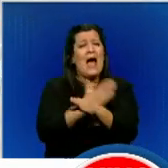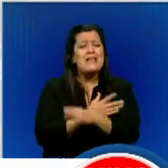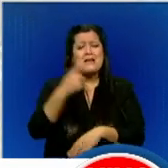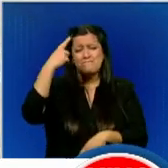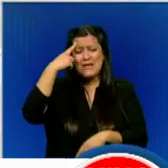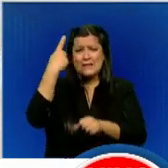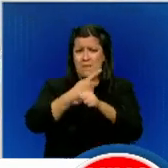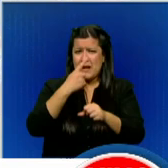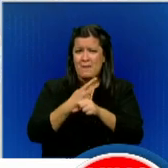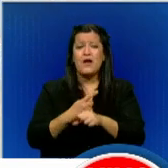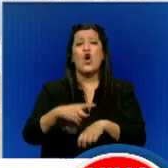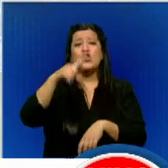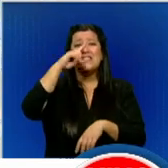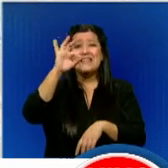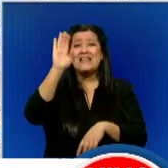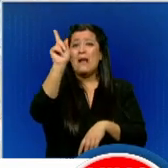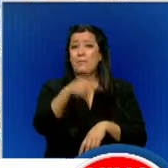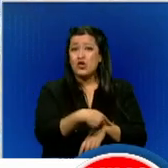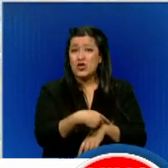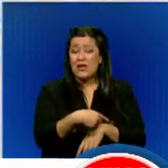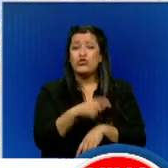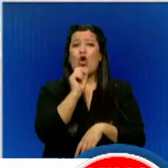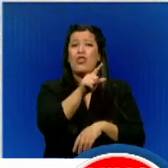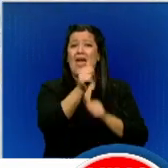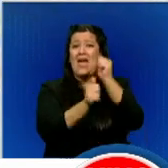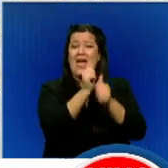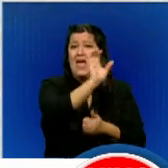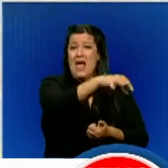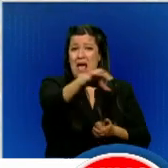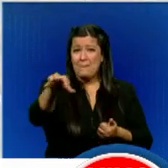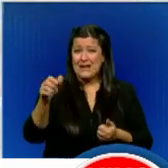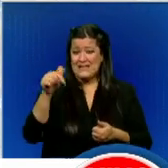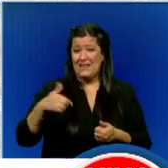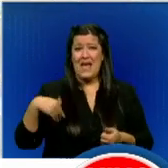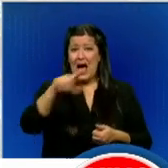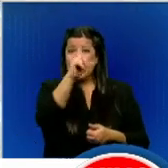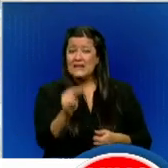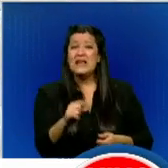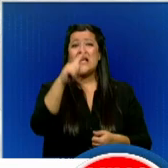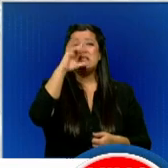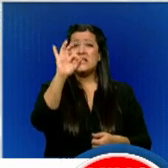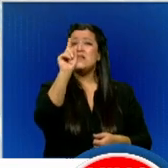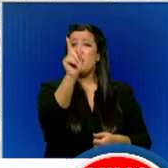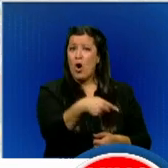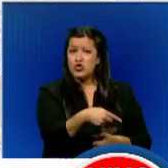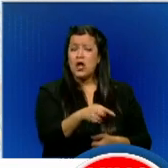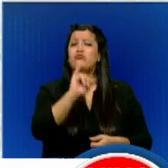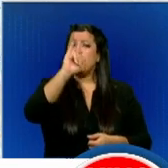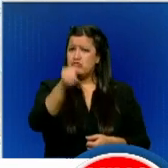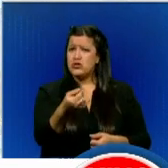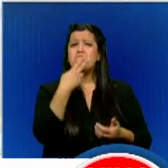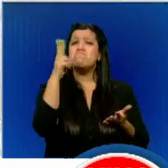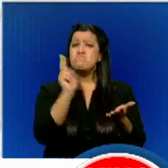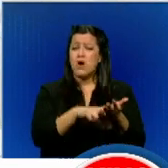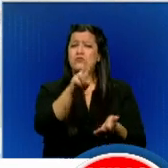en el 70 por ciento de las empresas en la argentina que van a tener una menor carga